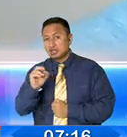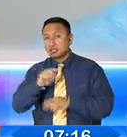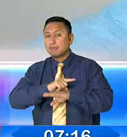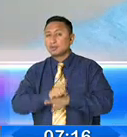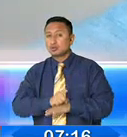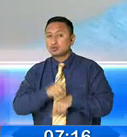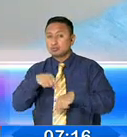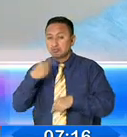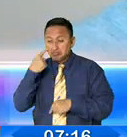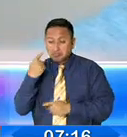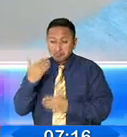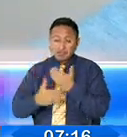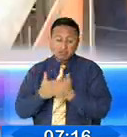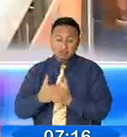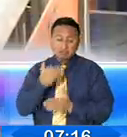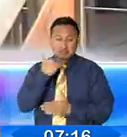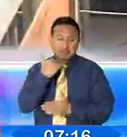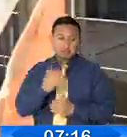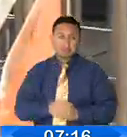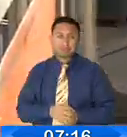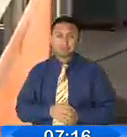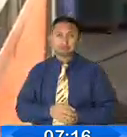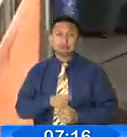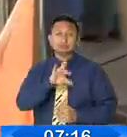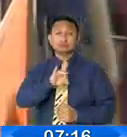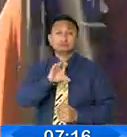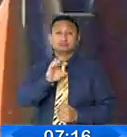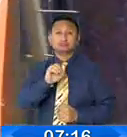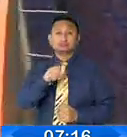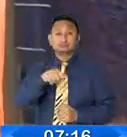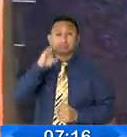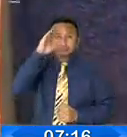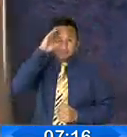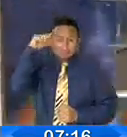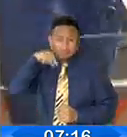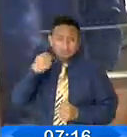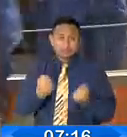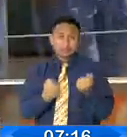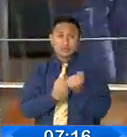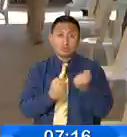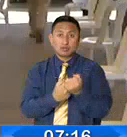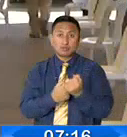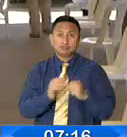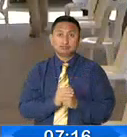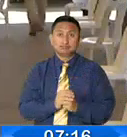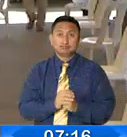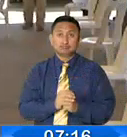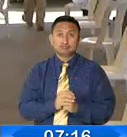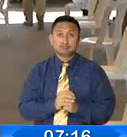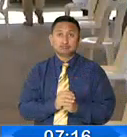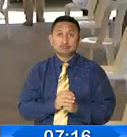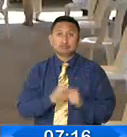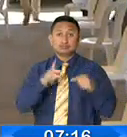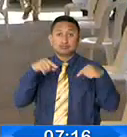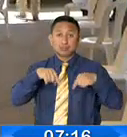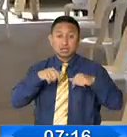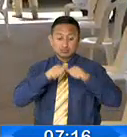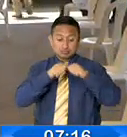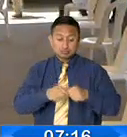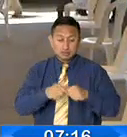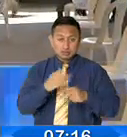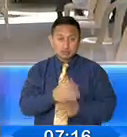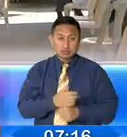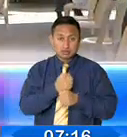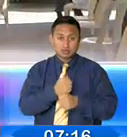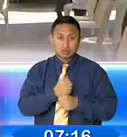existe algún efecto adverso. Tenemos 80 agentes participando en esta maniobra. Nosotros vamos a permanecer en el local brindando la seguridad y también actuando